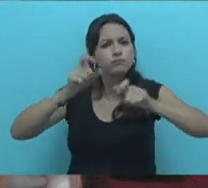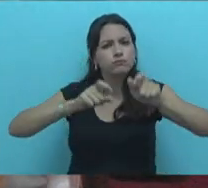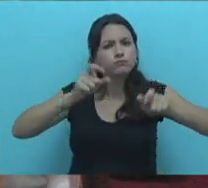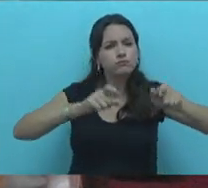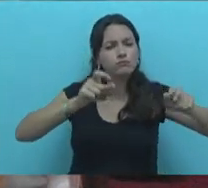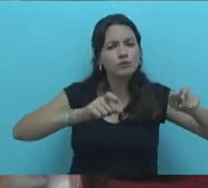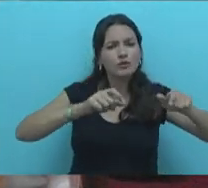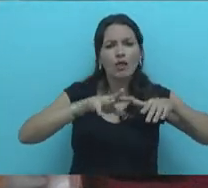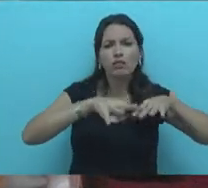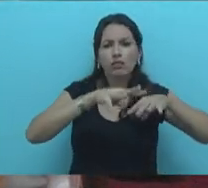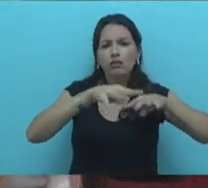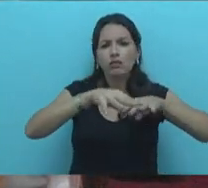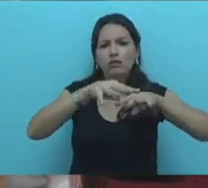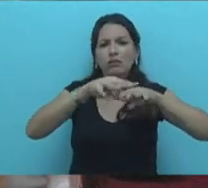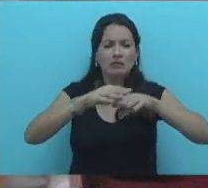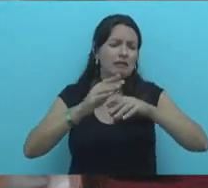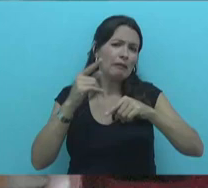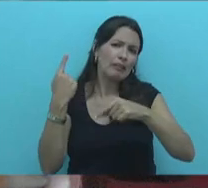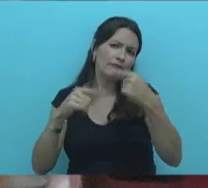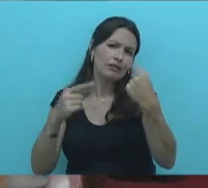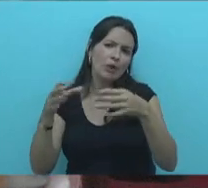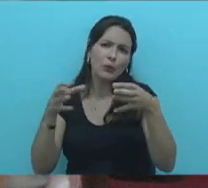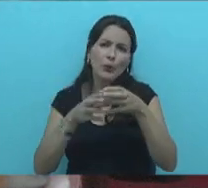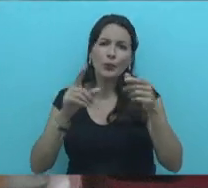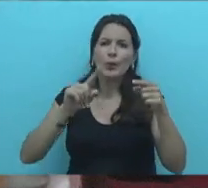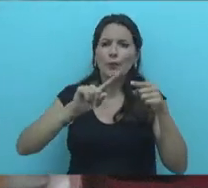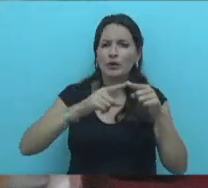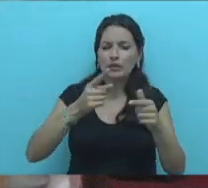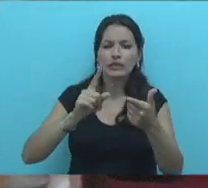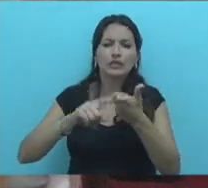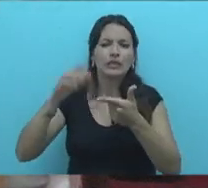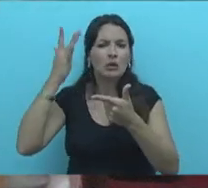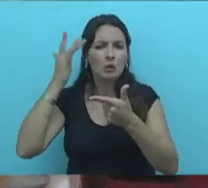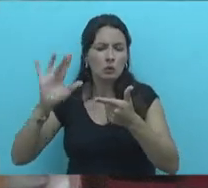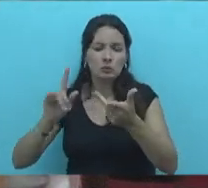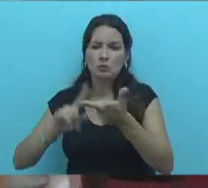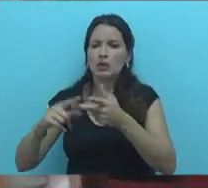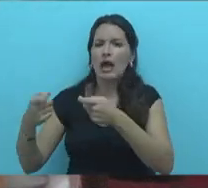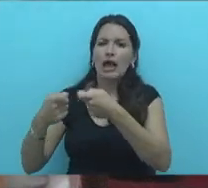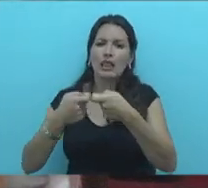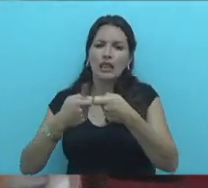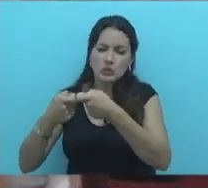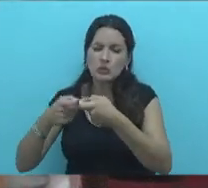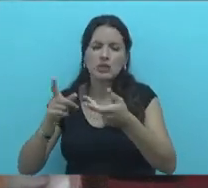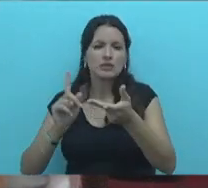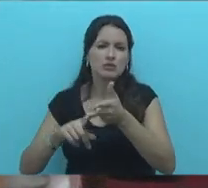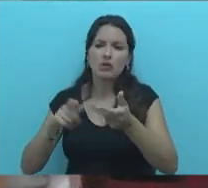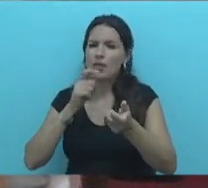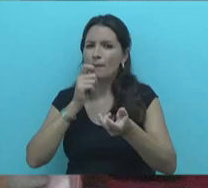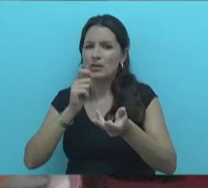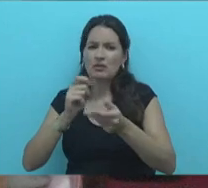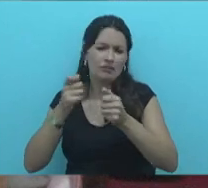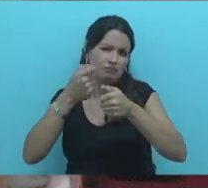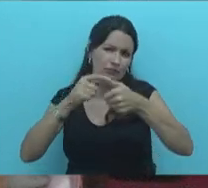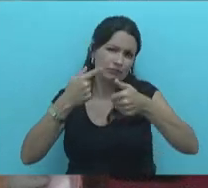organizaciones políticas, sindicales, sociales, culturales, periodistas, etcétera, que